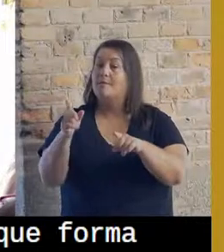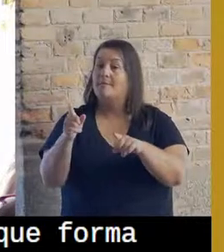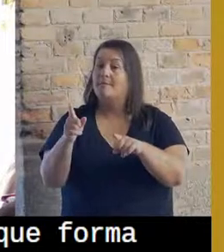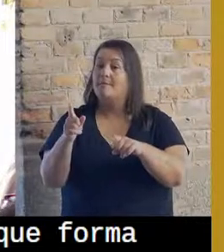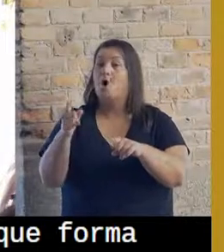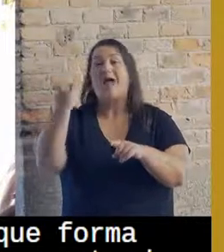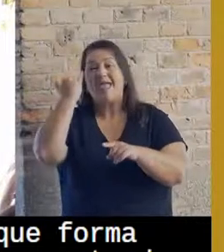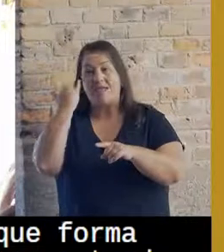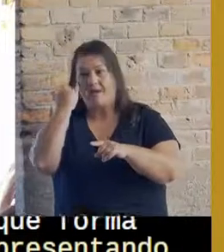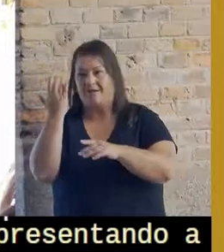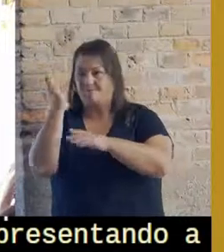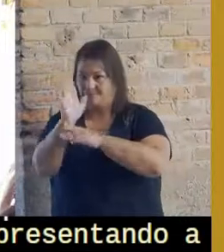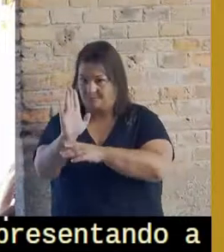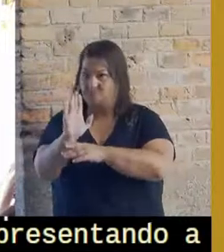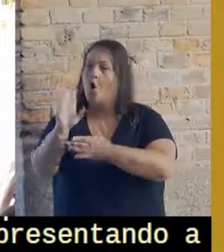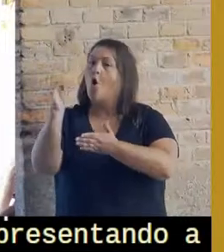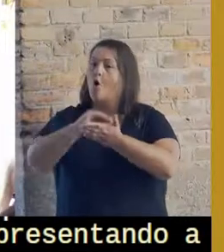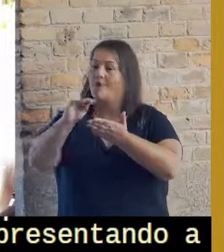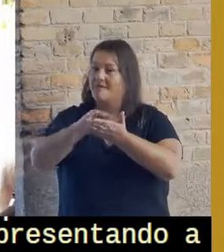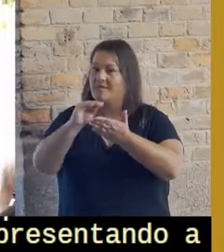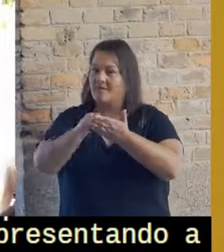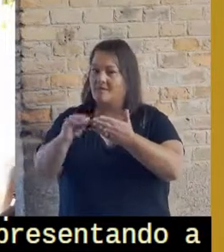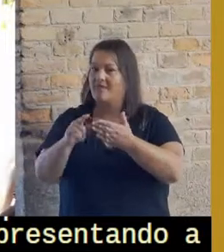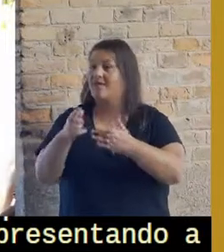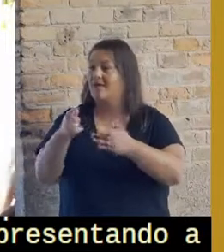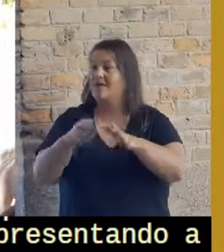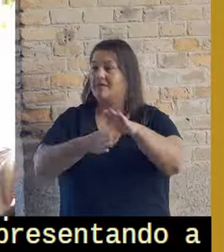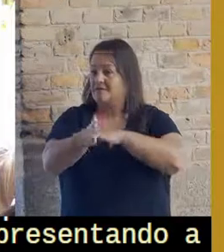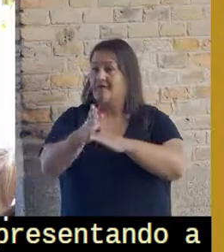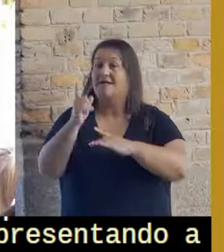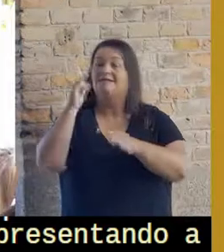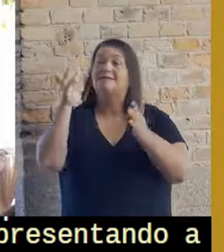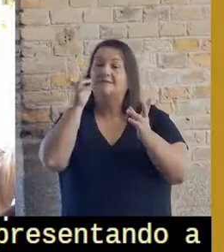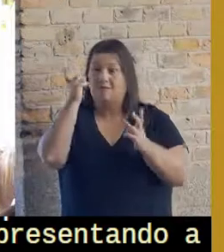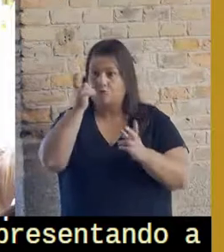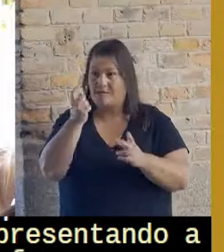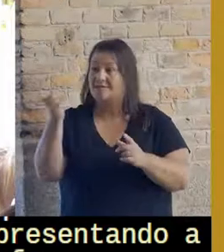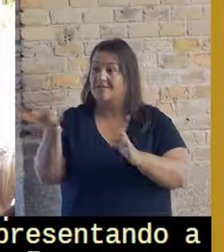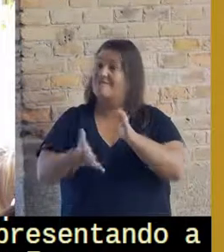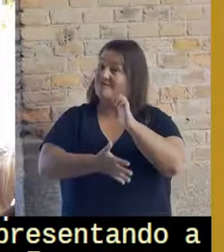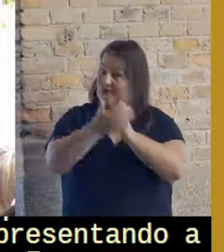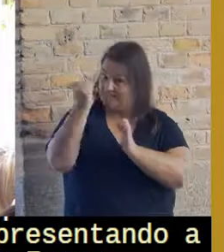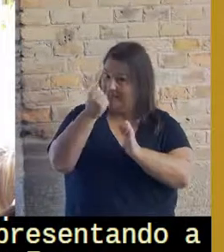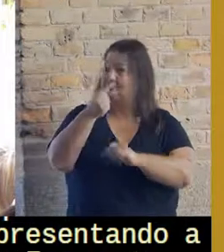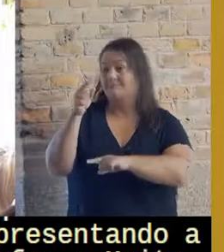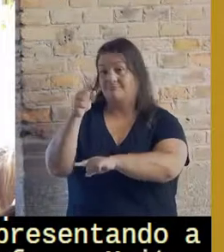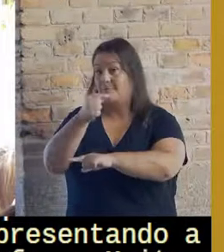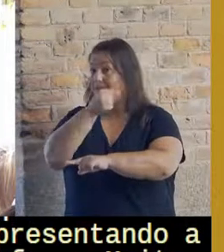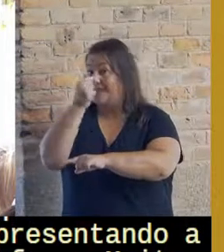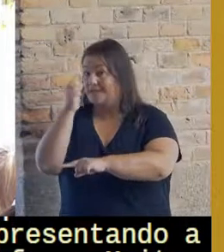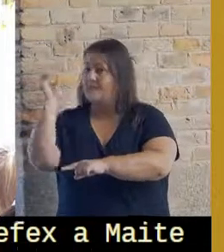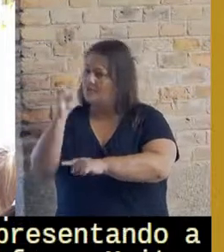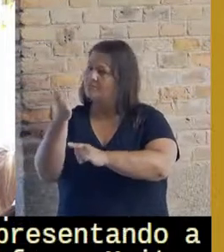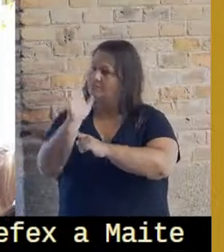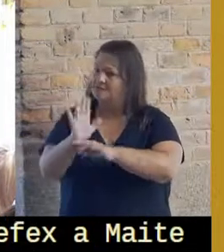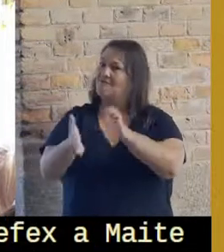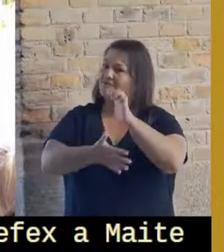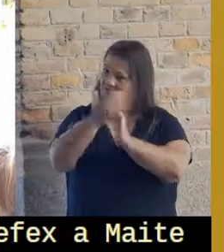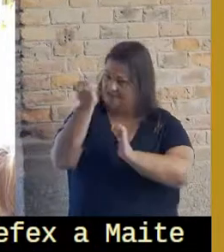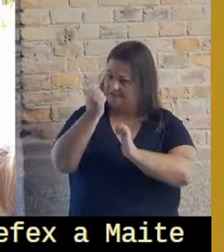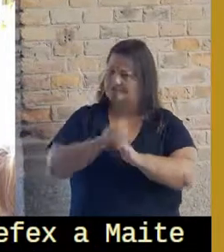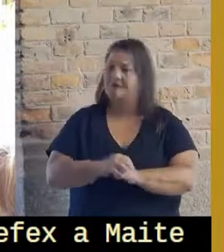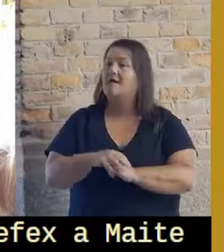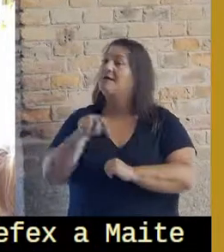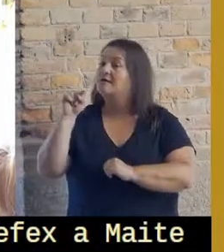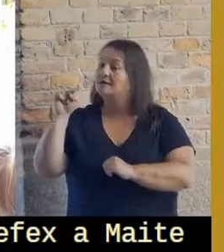venido representando a la oficina de accesibilidad sensorial y en el caso de fexa eh Maite viene representando a fexa